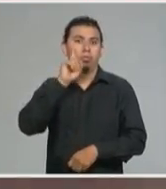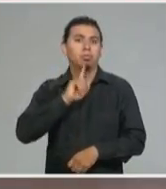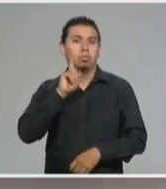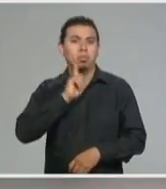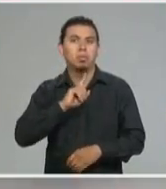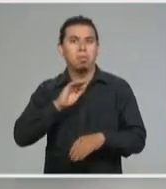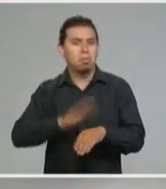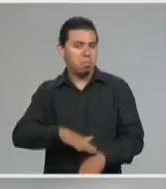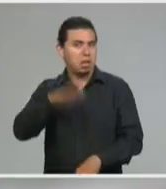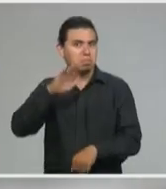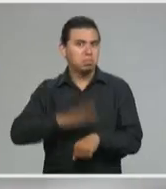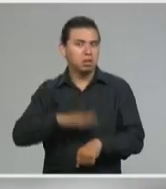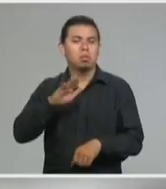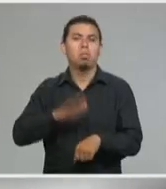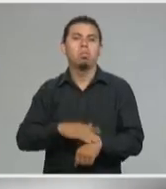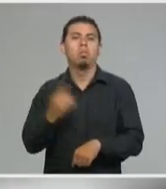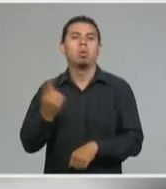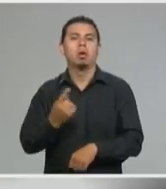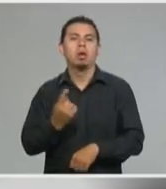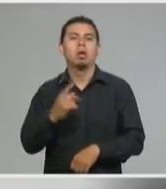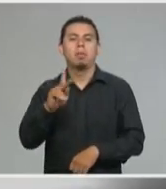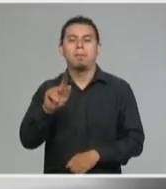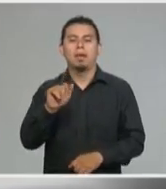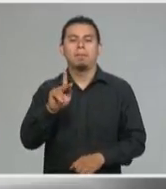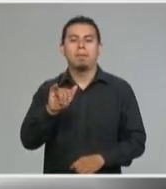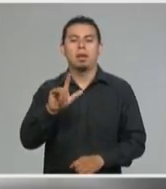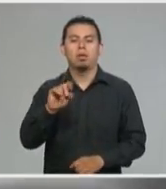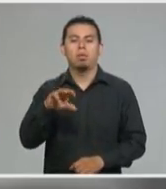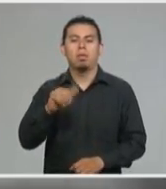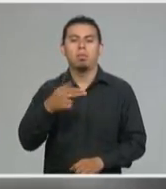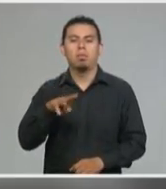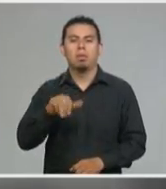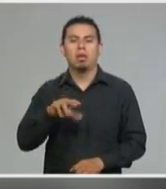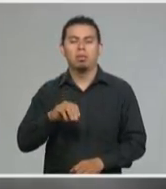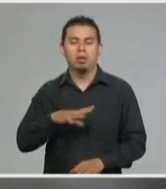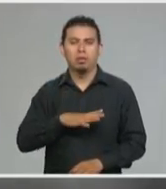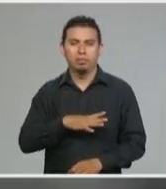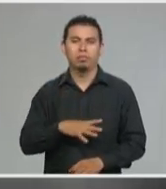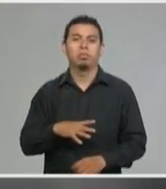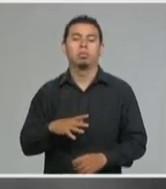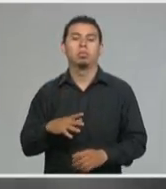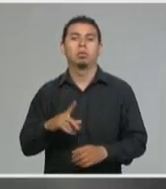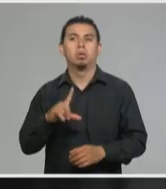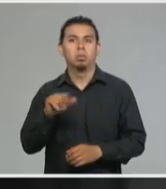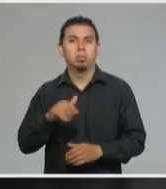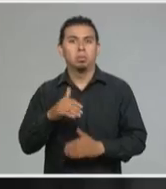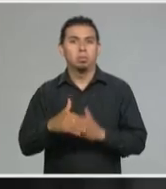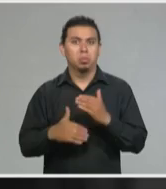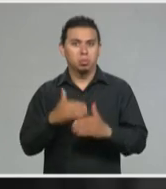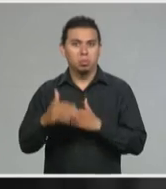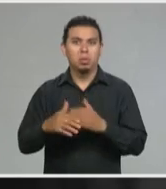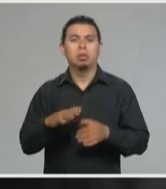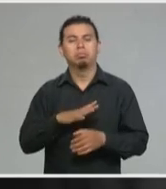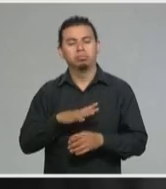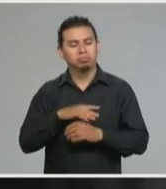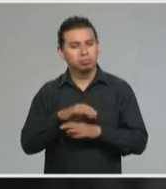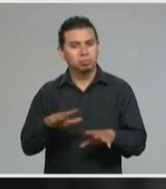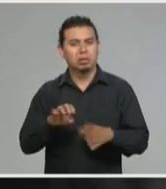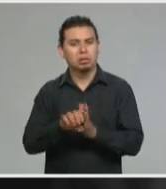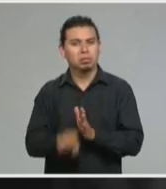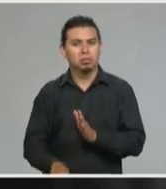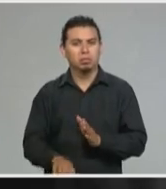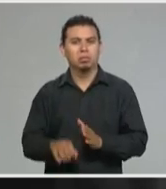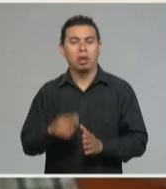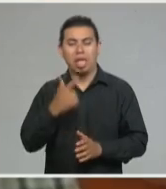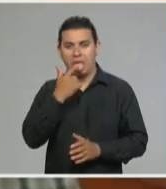habido un incremento, principalmente por el virus del papiloma humano, pero las lesiones se van a manifestar de la misma manera. Por ejemplo, en